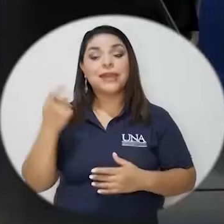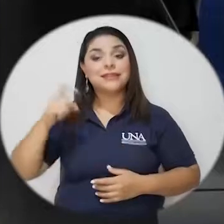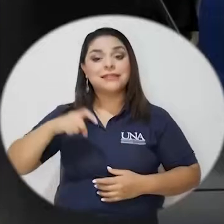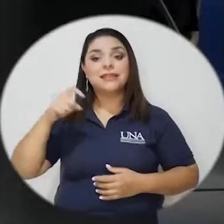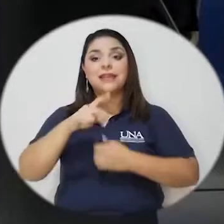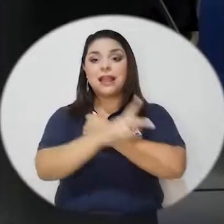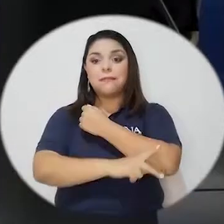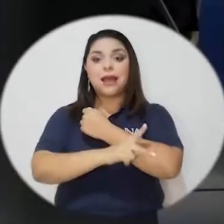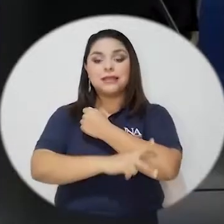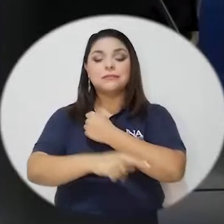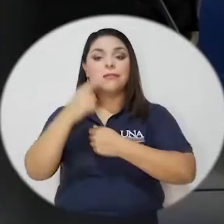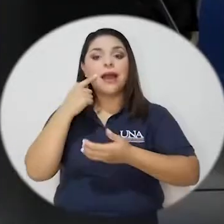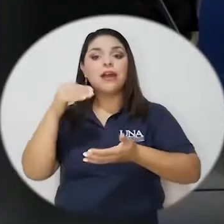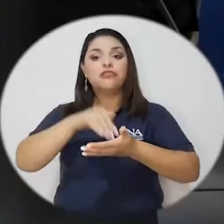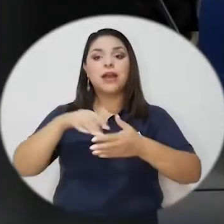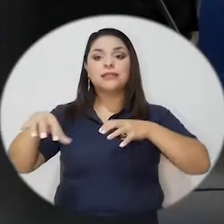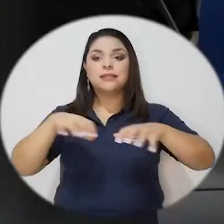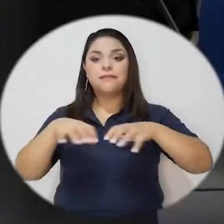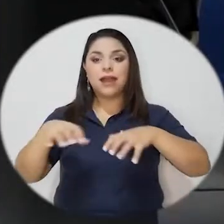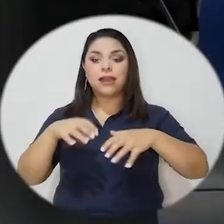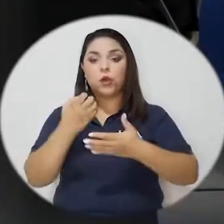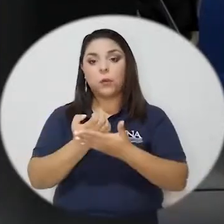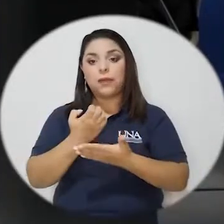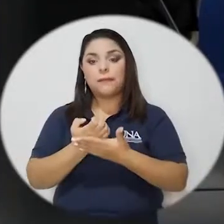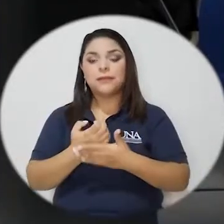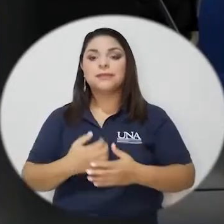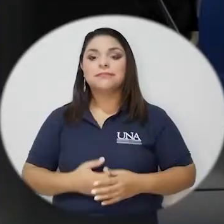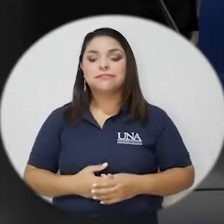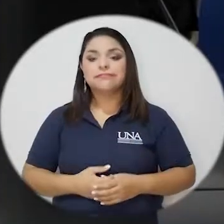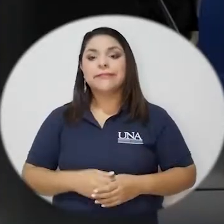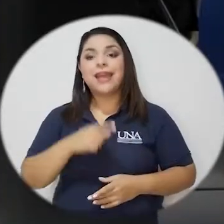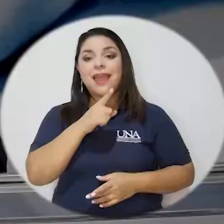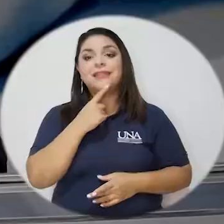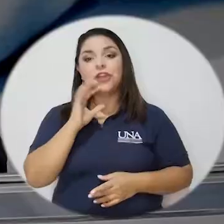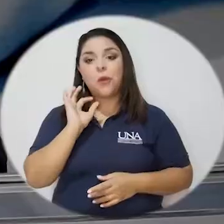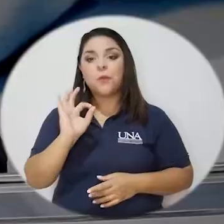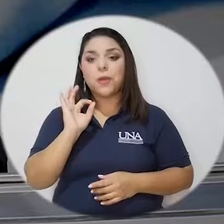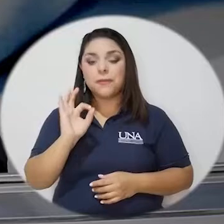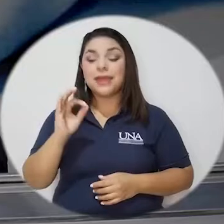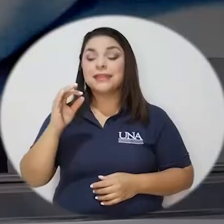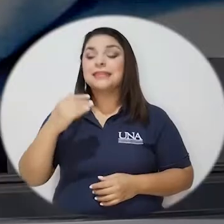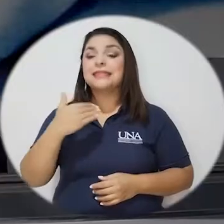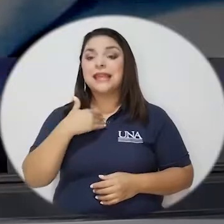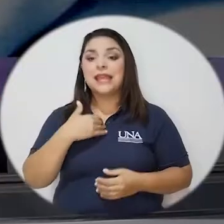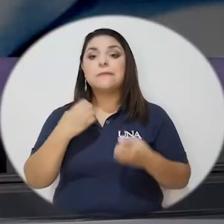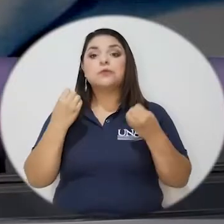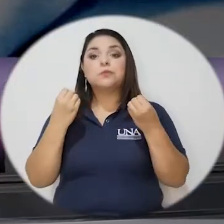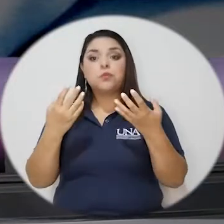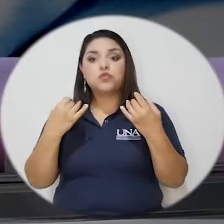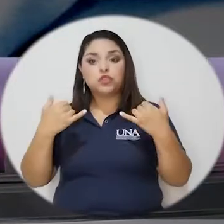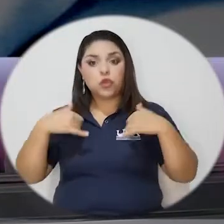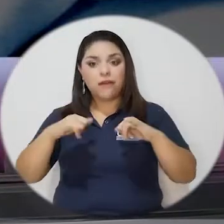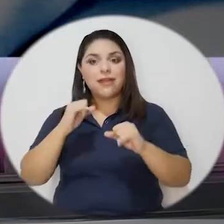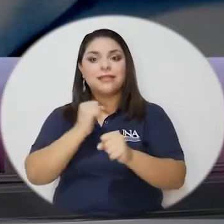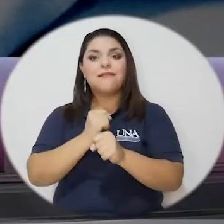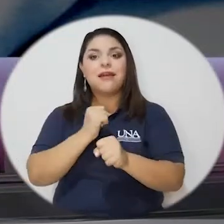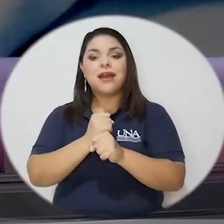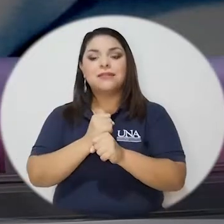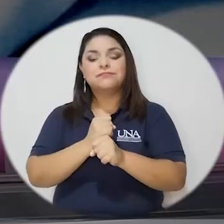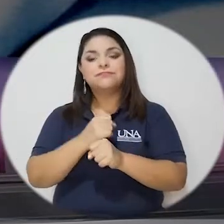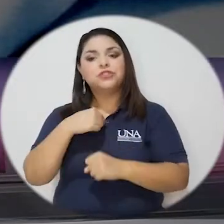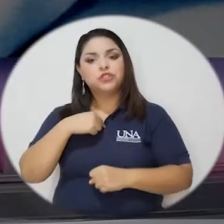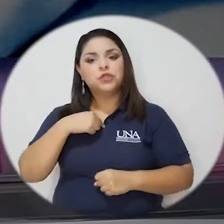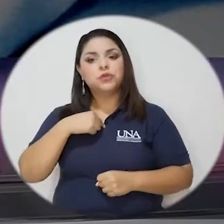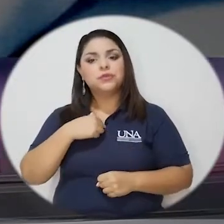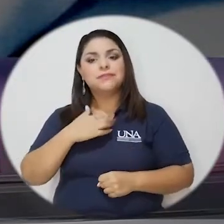Efectivamente, don Wilmer Ramos lo plantea muy bien, o sea, tenemos mucho sobre el tapete y desde mi visión